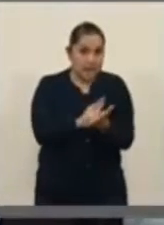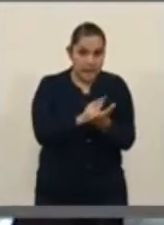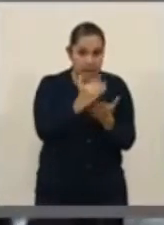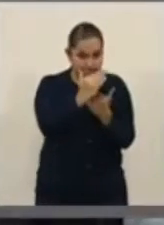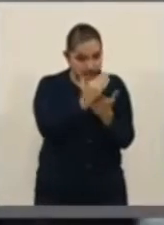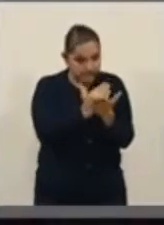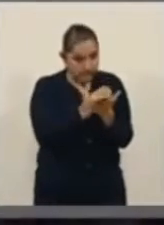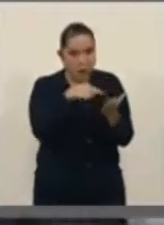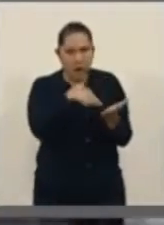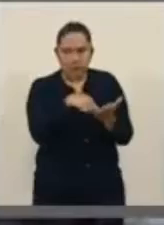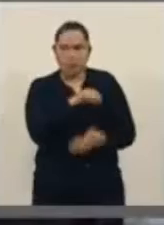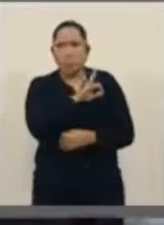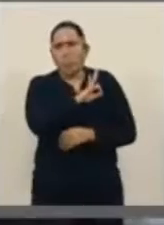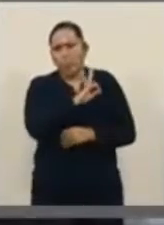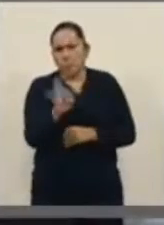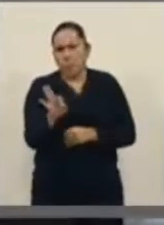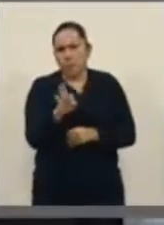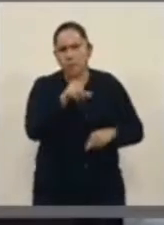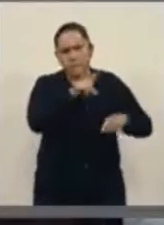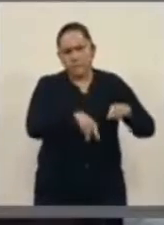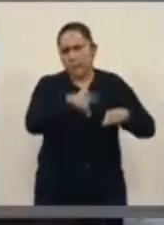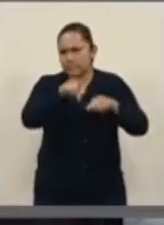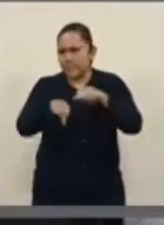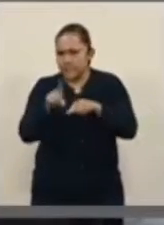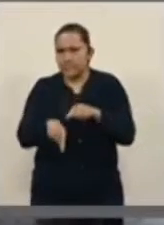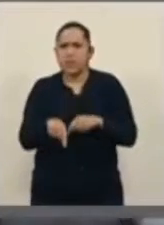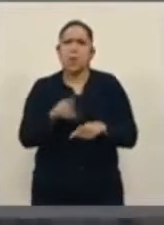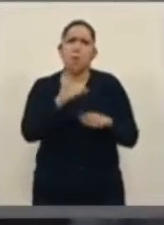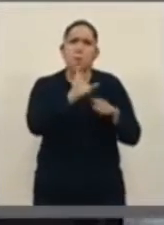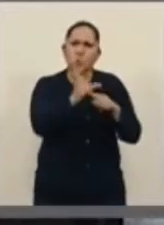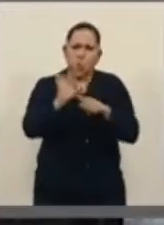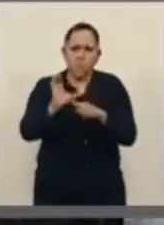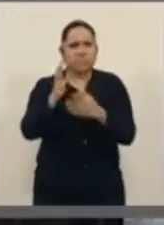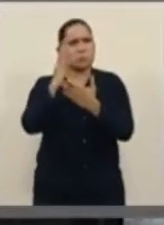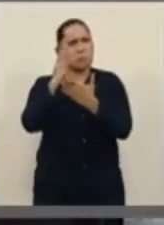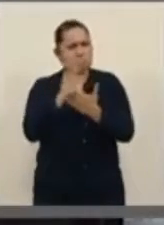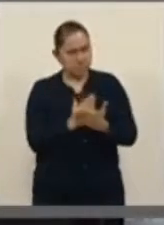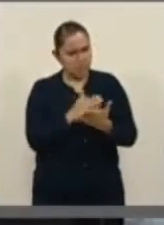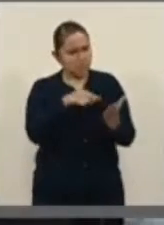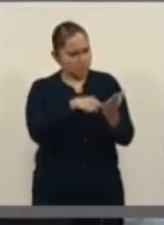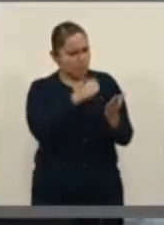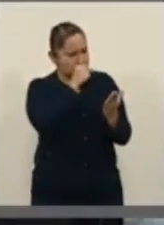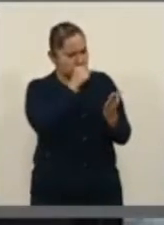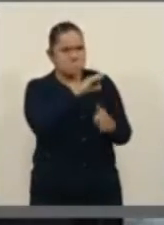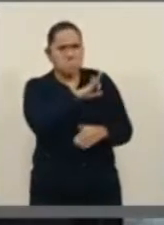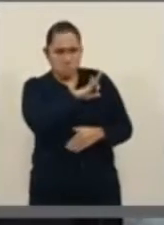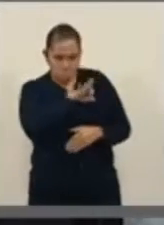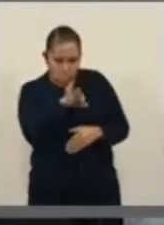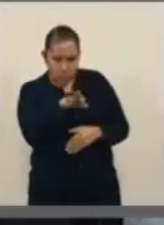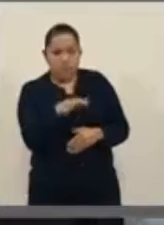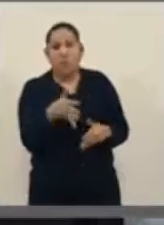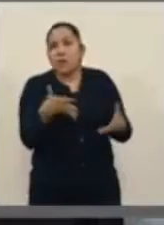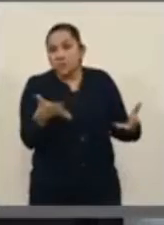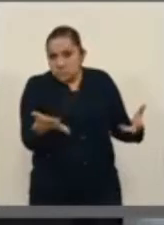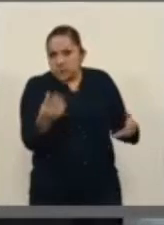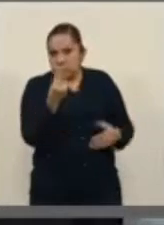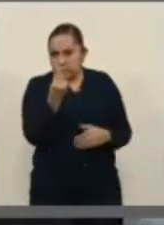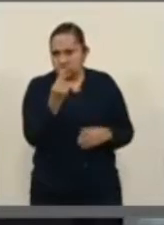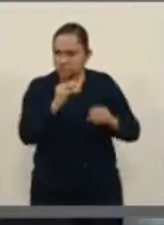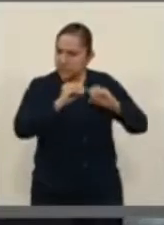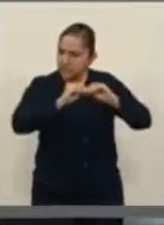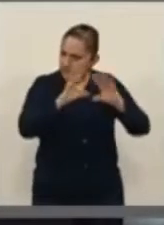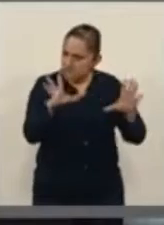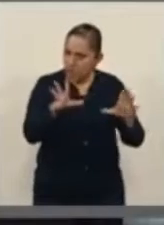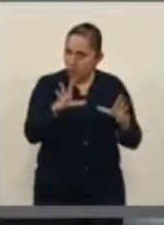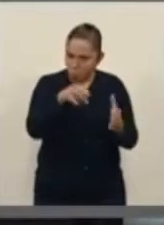hacer una reducción de las comisiones, que se clarifique y que quede asentado, que